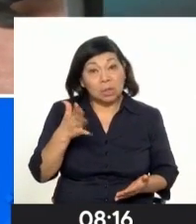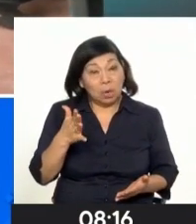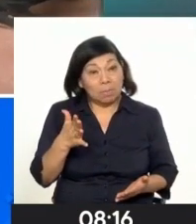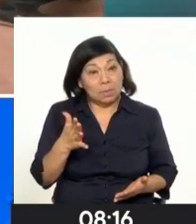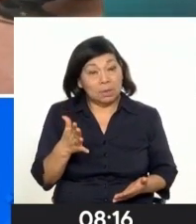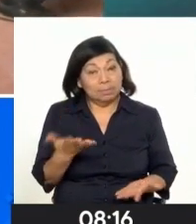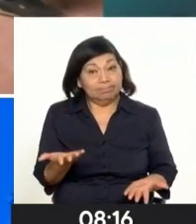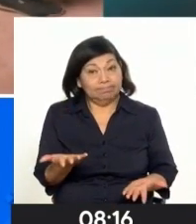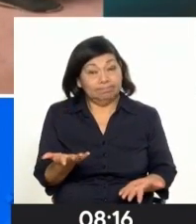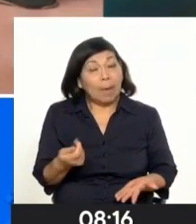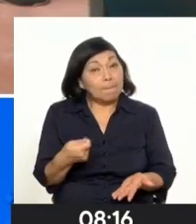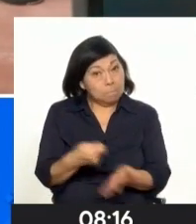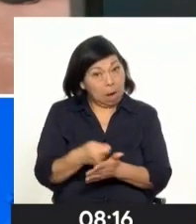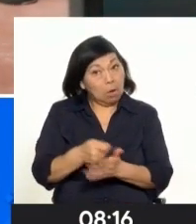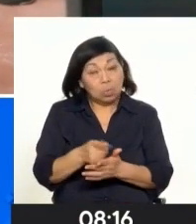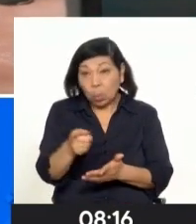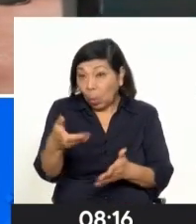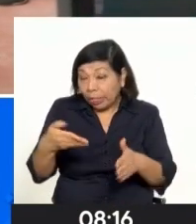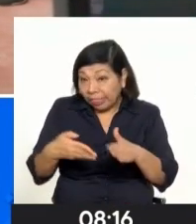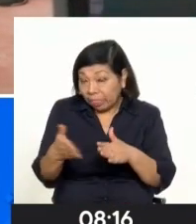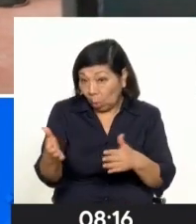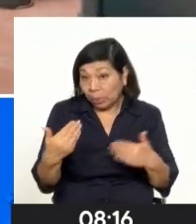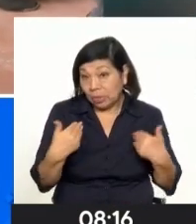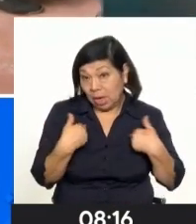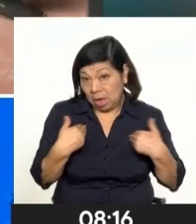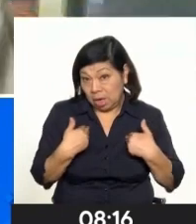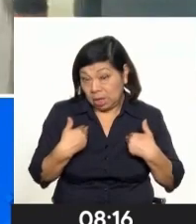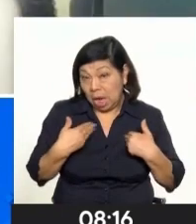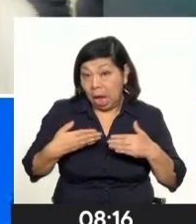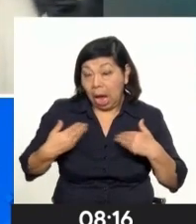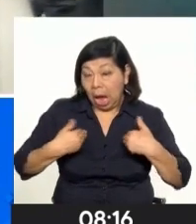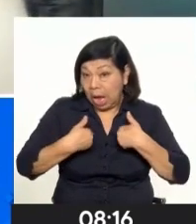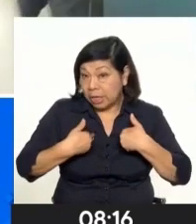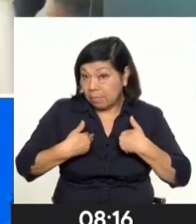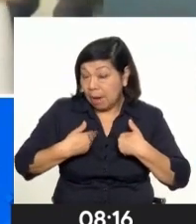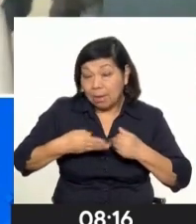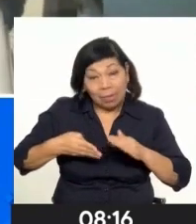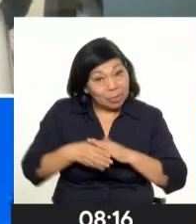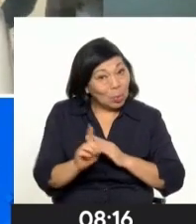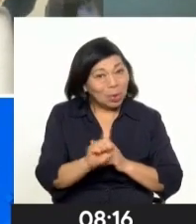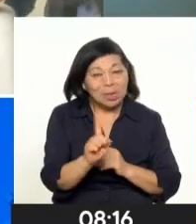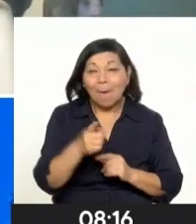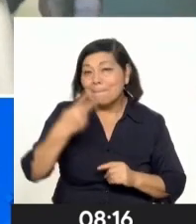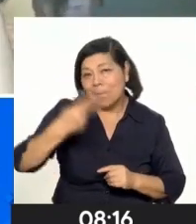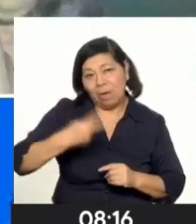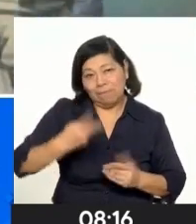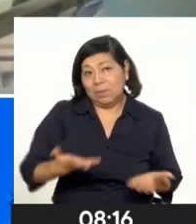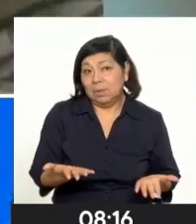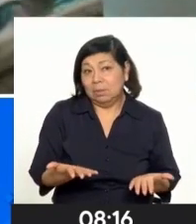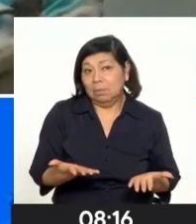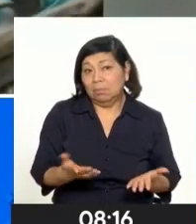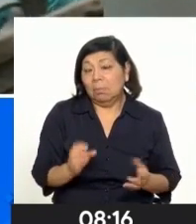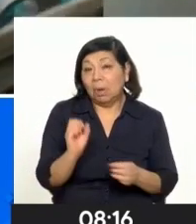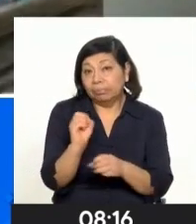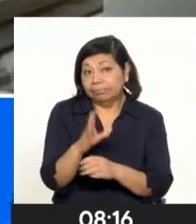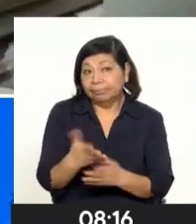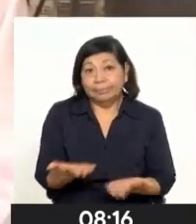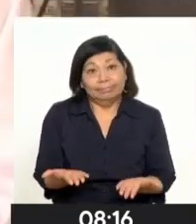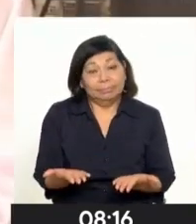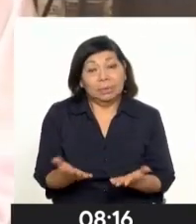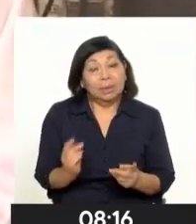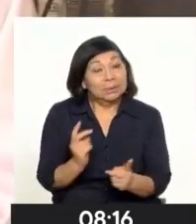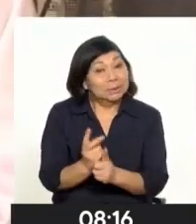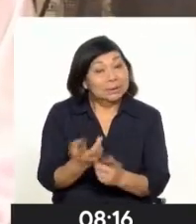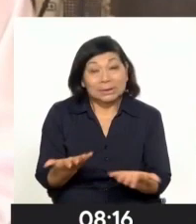mil uits no nosotros generamos el procedimiento administrativo sancionador como Y esto es lo que puede pasar a las personas que se les